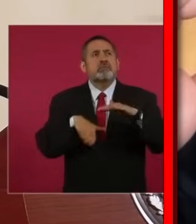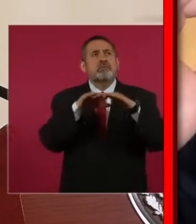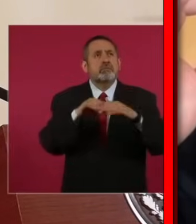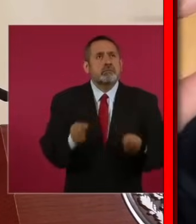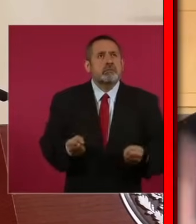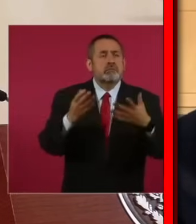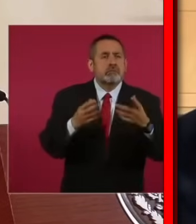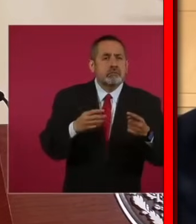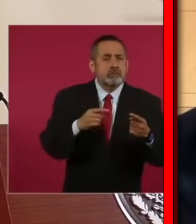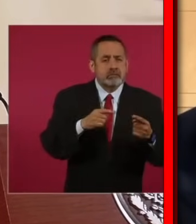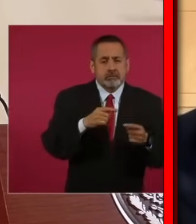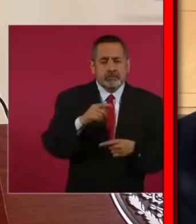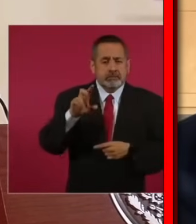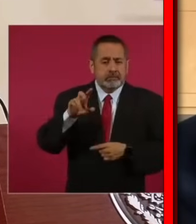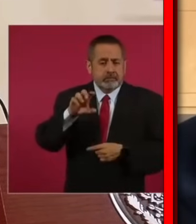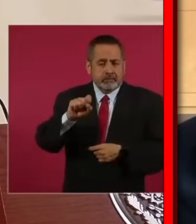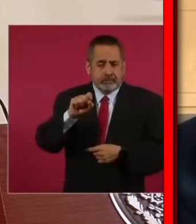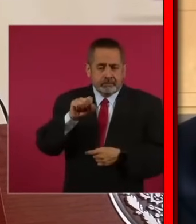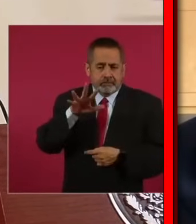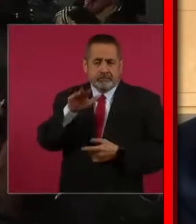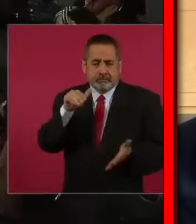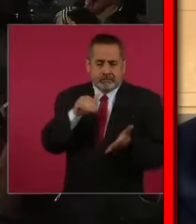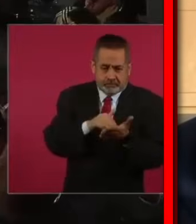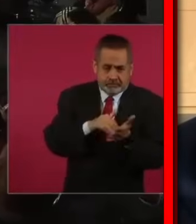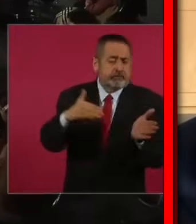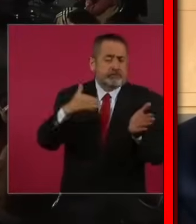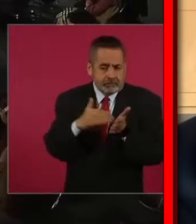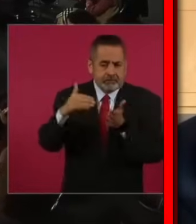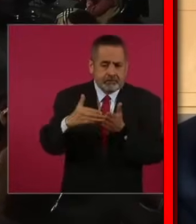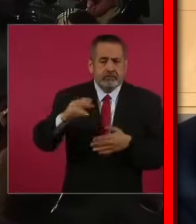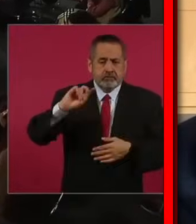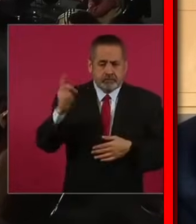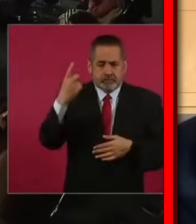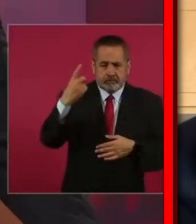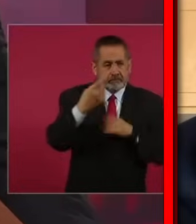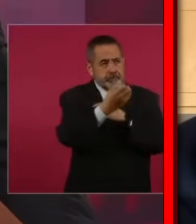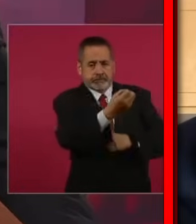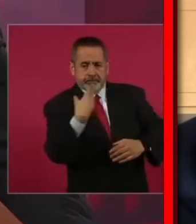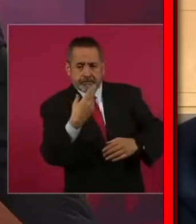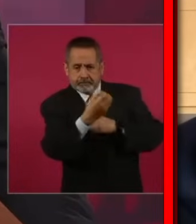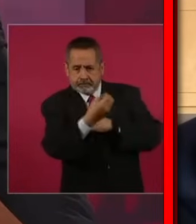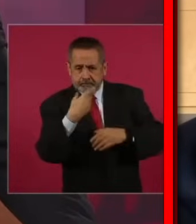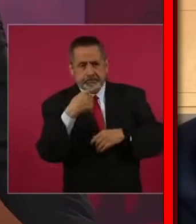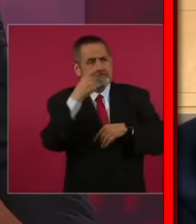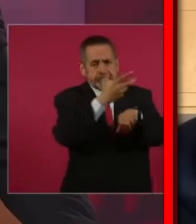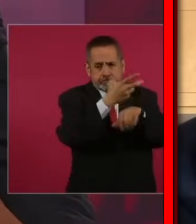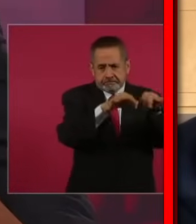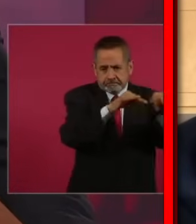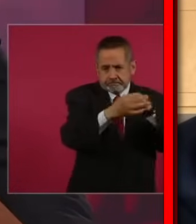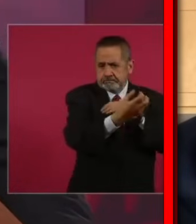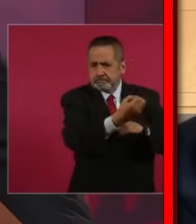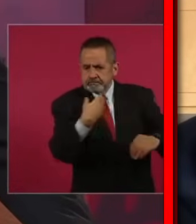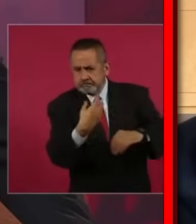a 65000 millones de dólares de remesas de